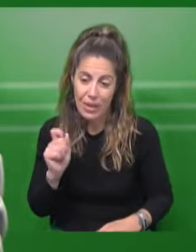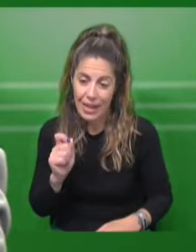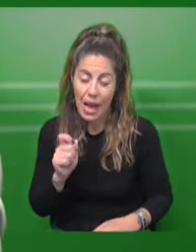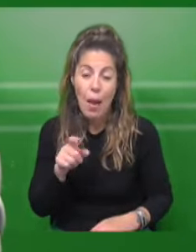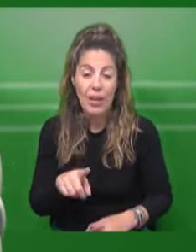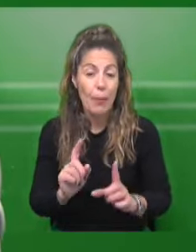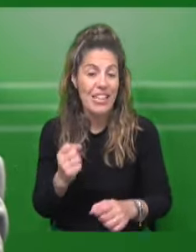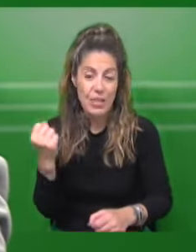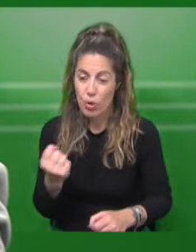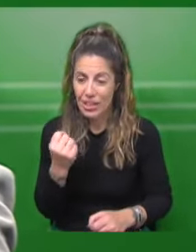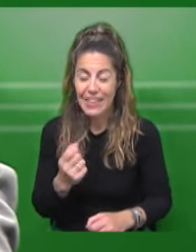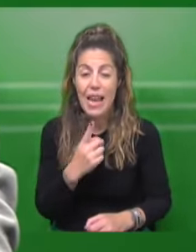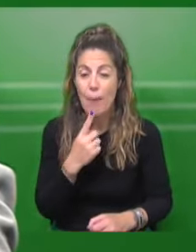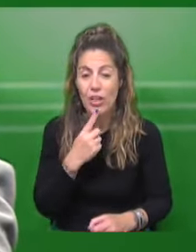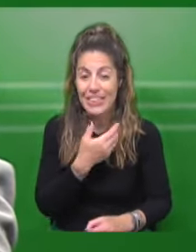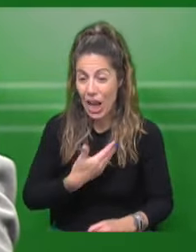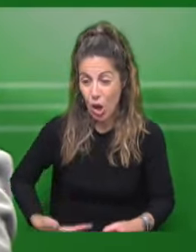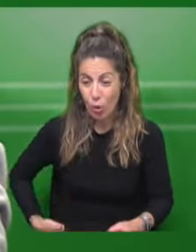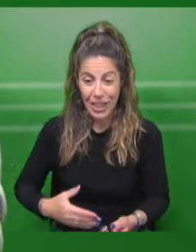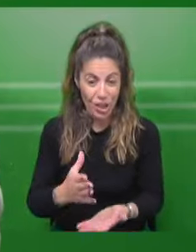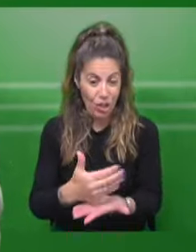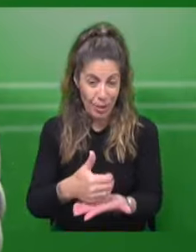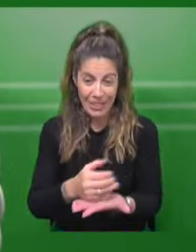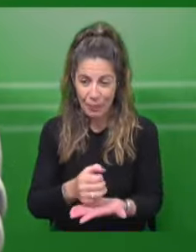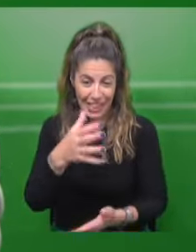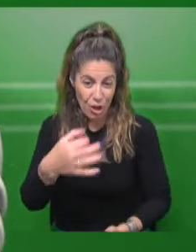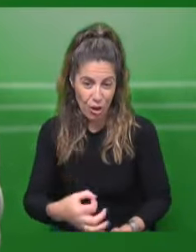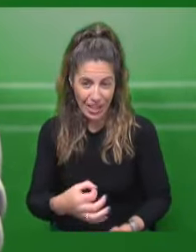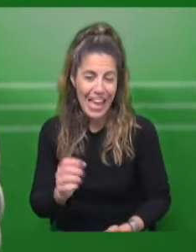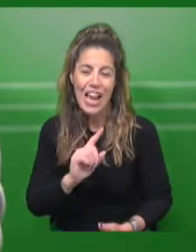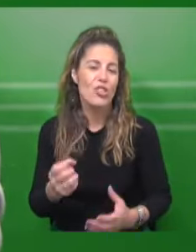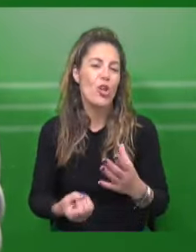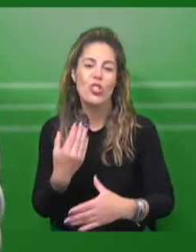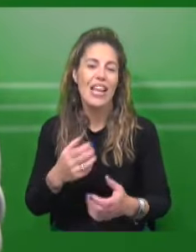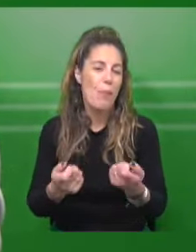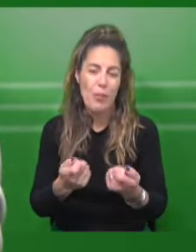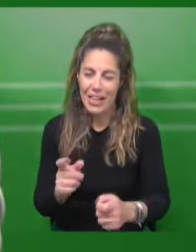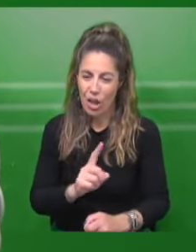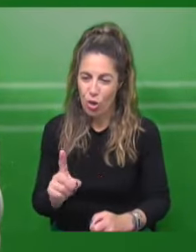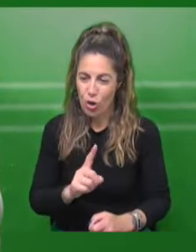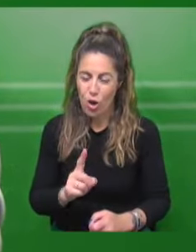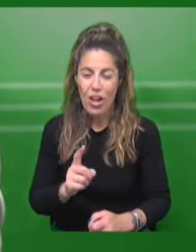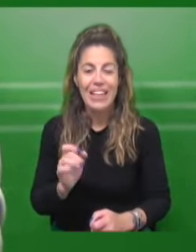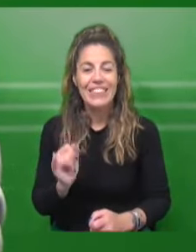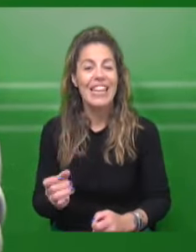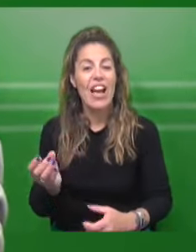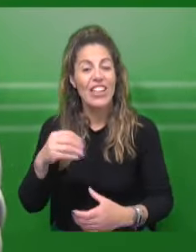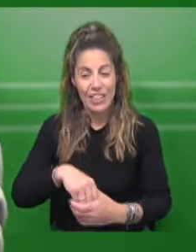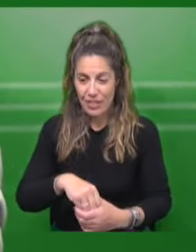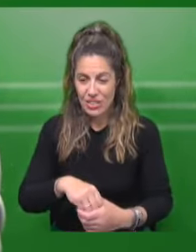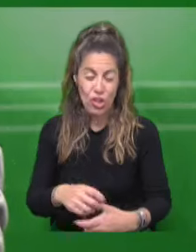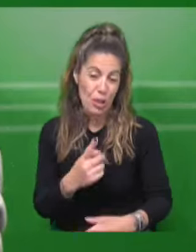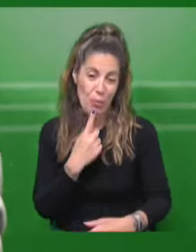es muy importante la política de los gobiernos locales eso no sale por el mercado tiene que haber intervención de